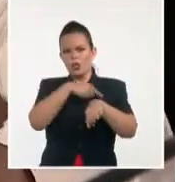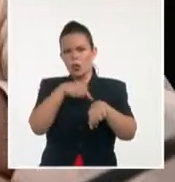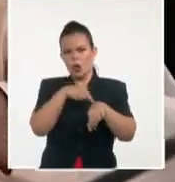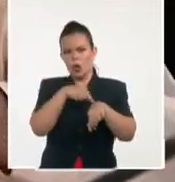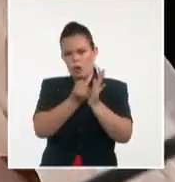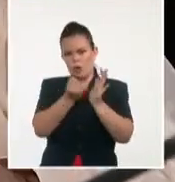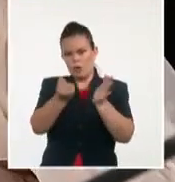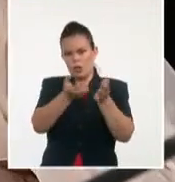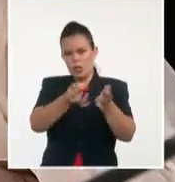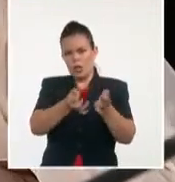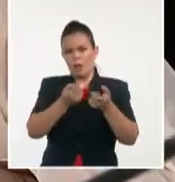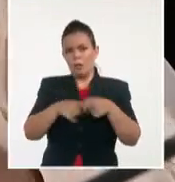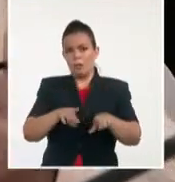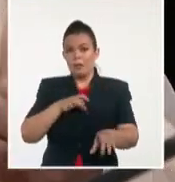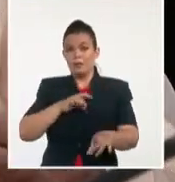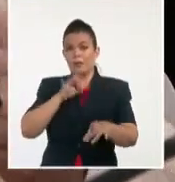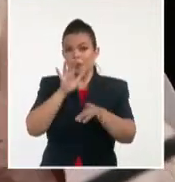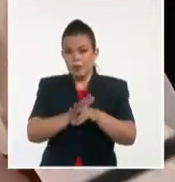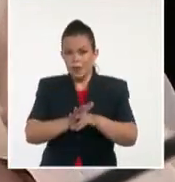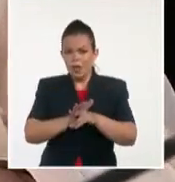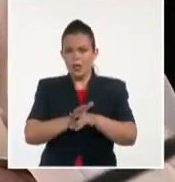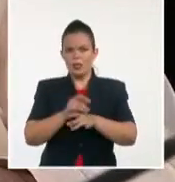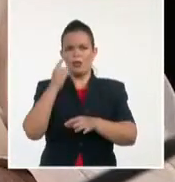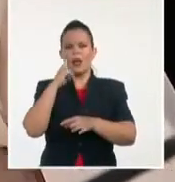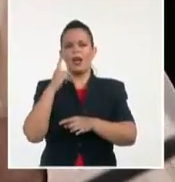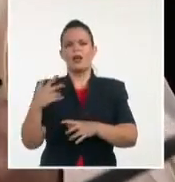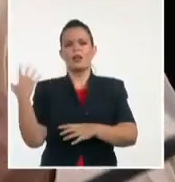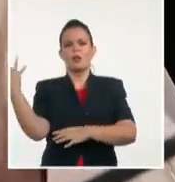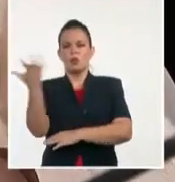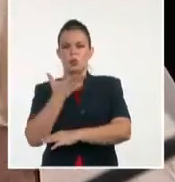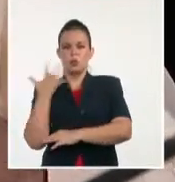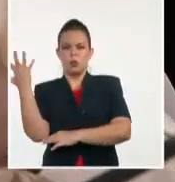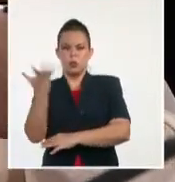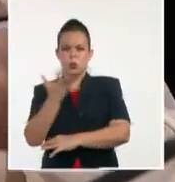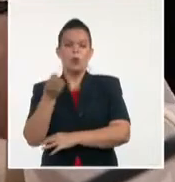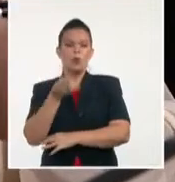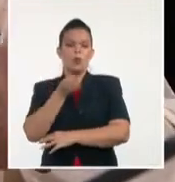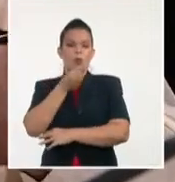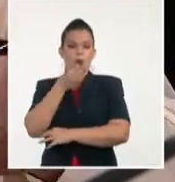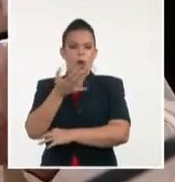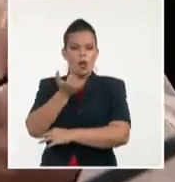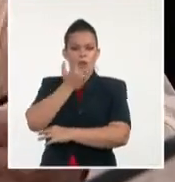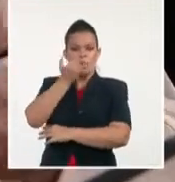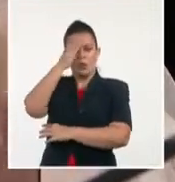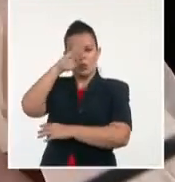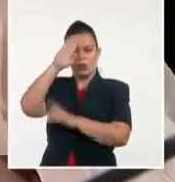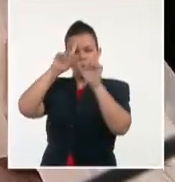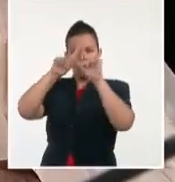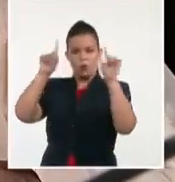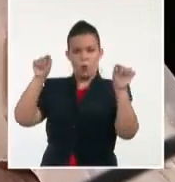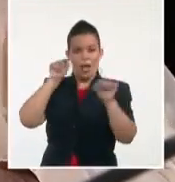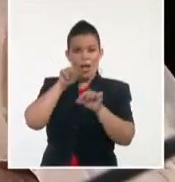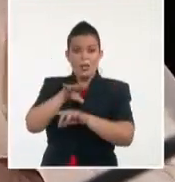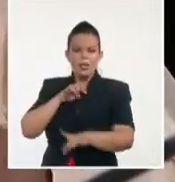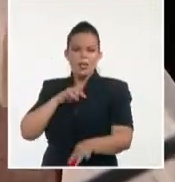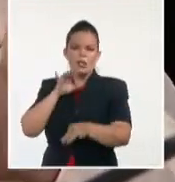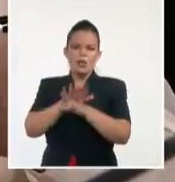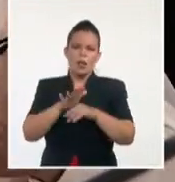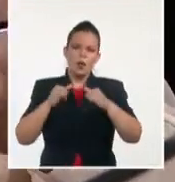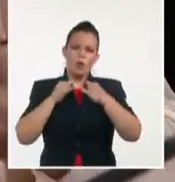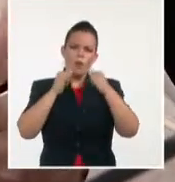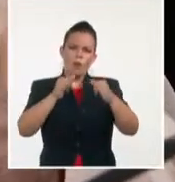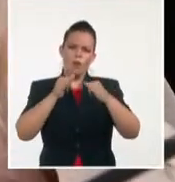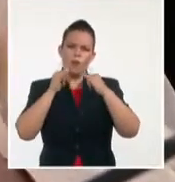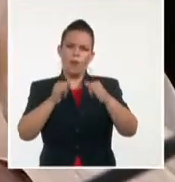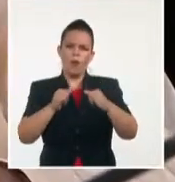de la amenaza de un ciclón tropical de cualquier categoría o de otra situación, ese sistema se pone en funcionamiento de